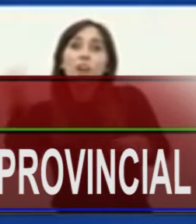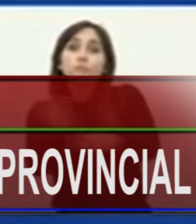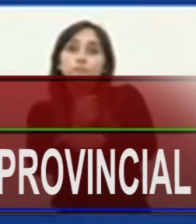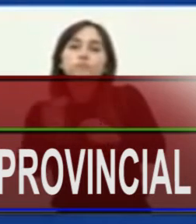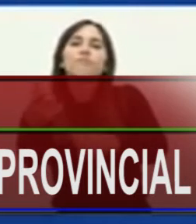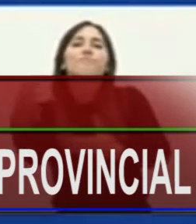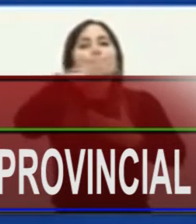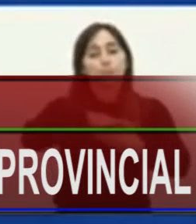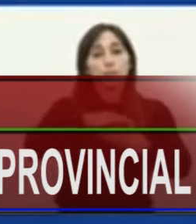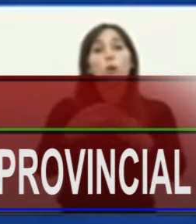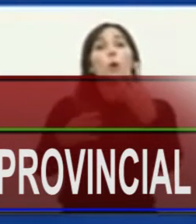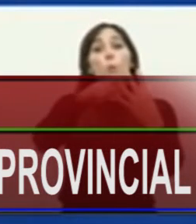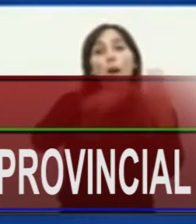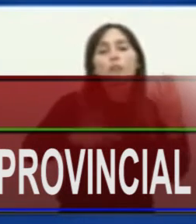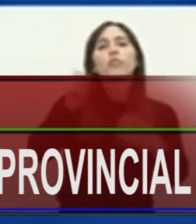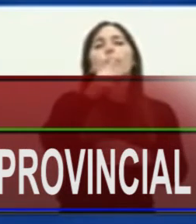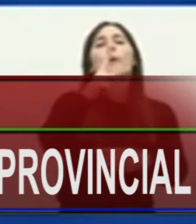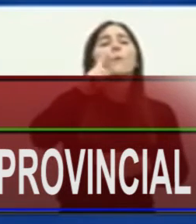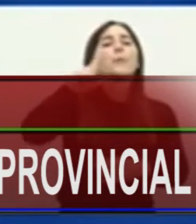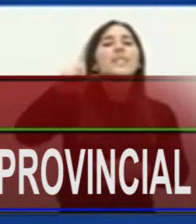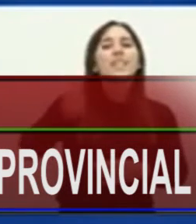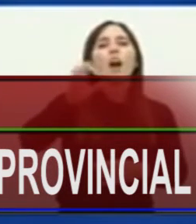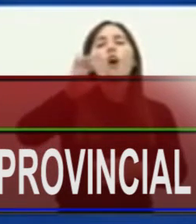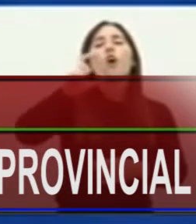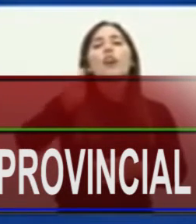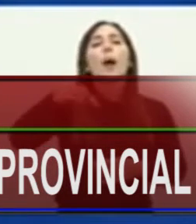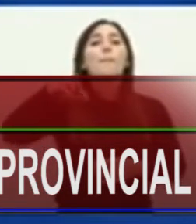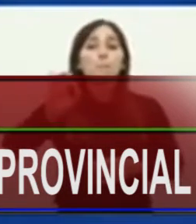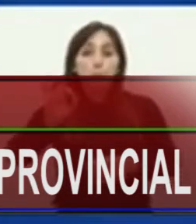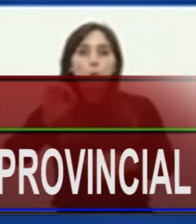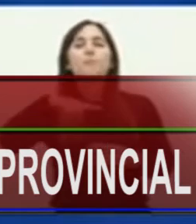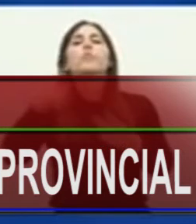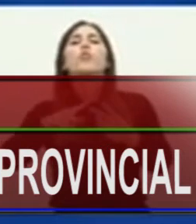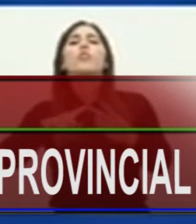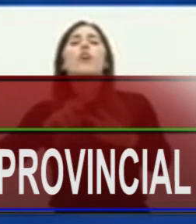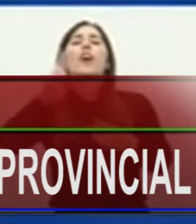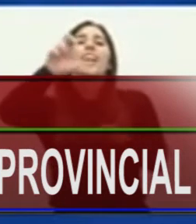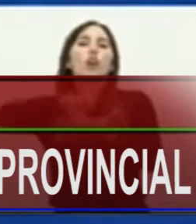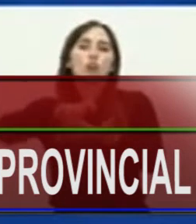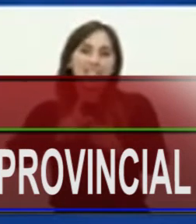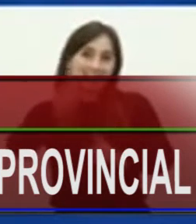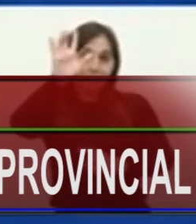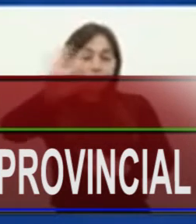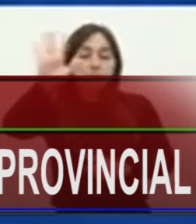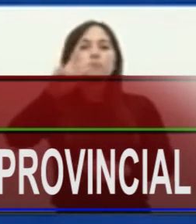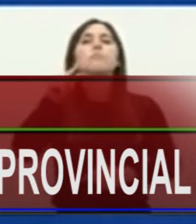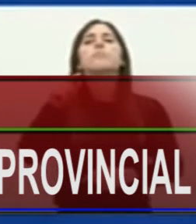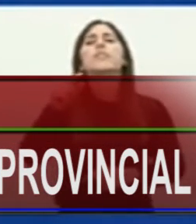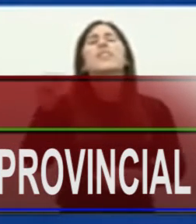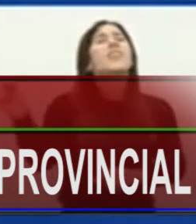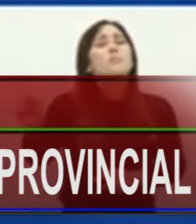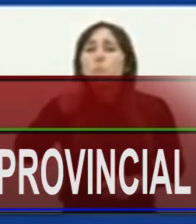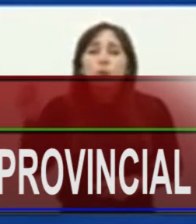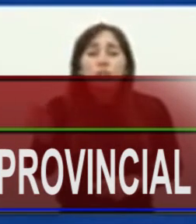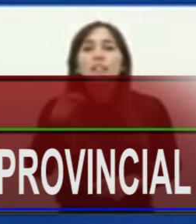confirmado, 4 de la localidad de Villocampo y 1 de la localidad de Reconquista. Lo importante también aquí es que